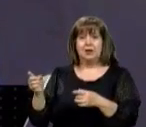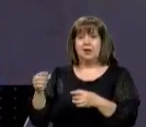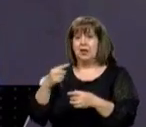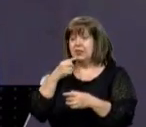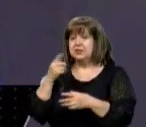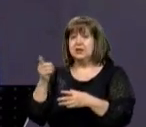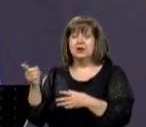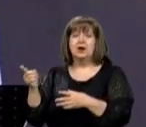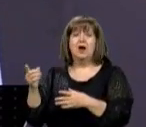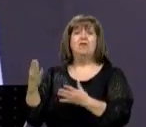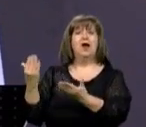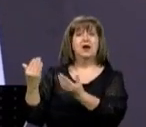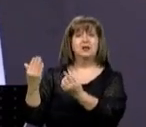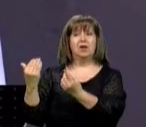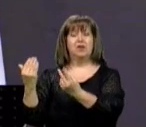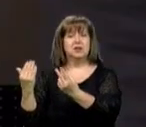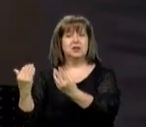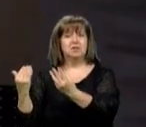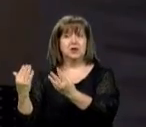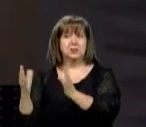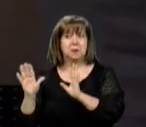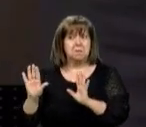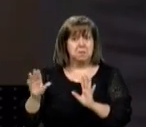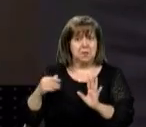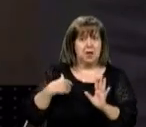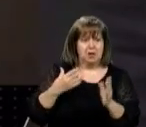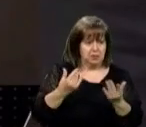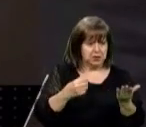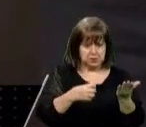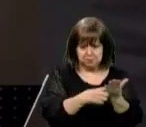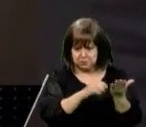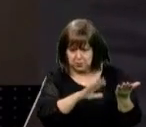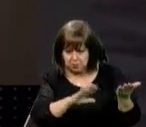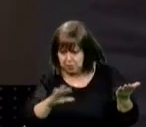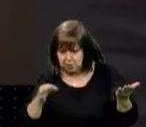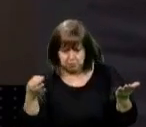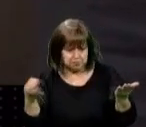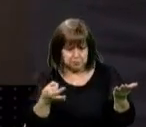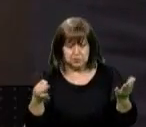era justamente porque no había ningún mérito para hacer otra cosa diferente a la que se hizo.